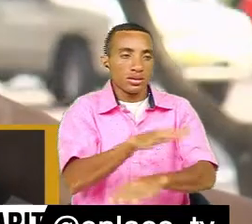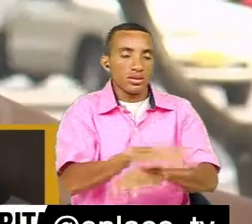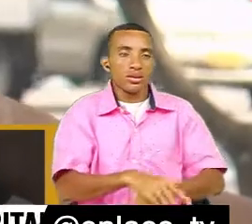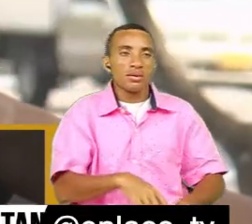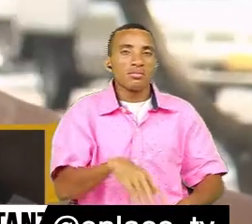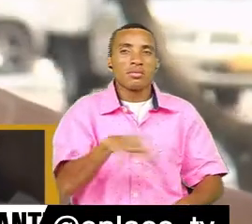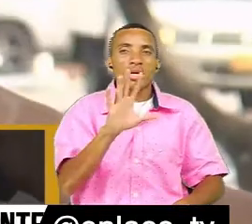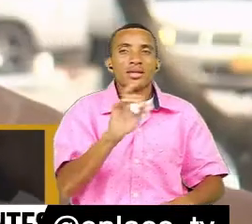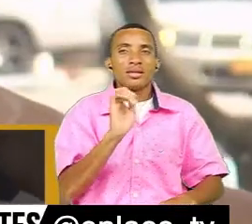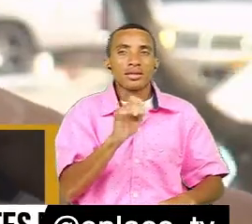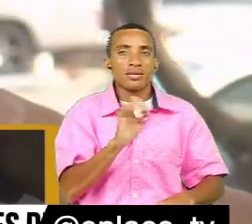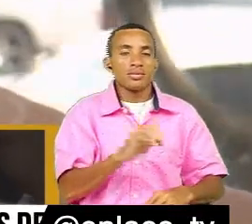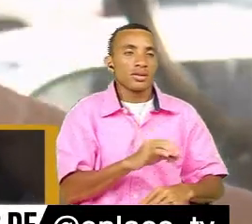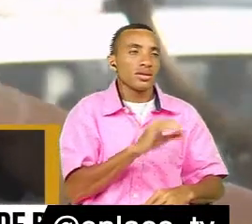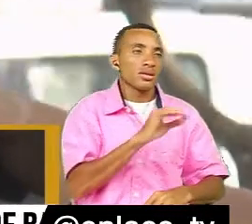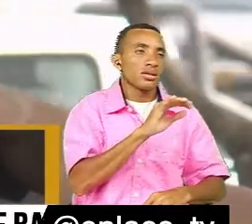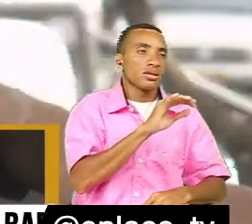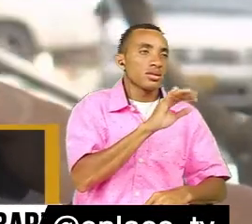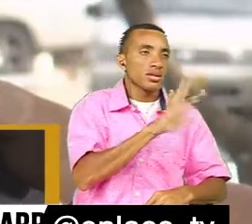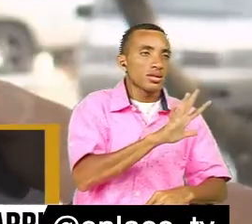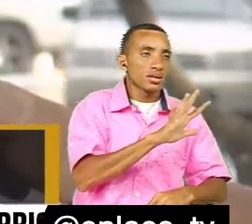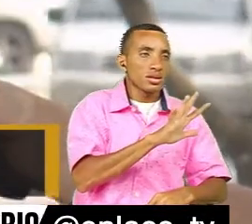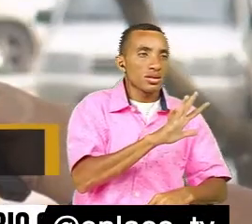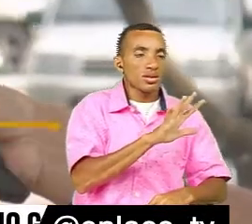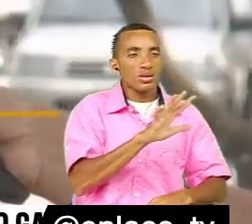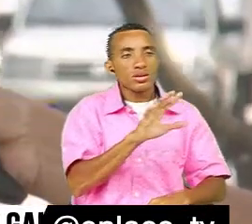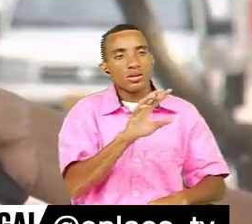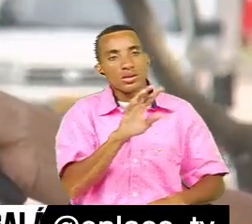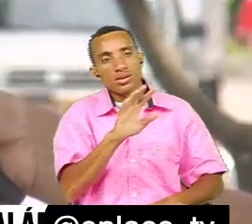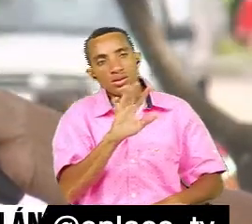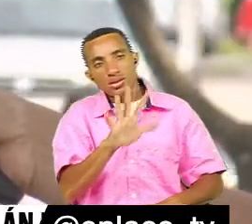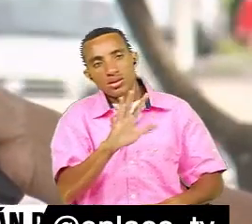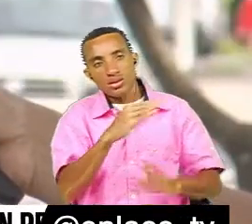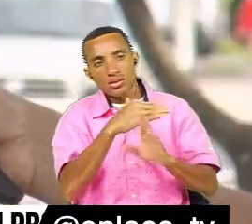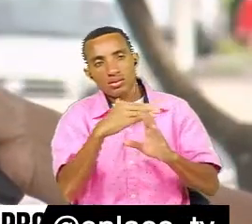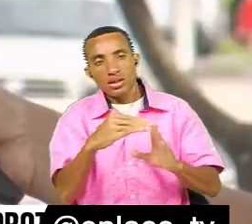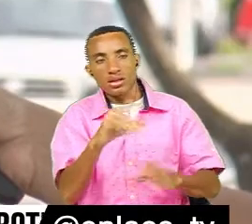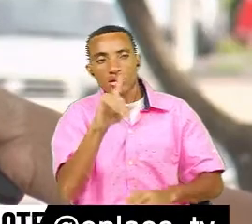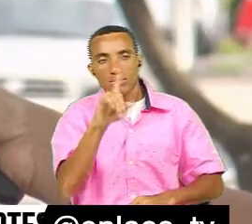siempre se abre 5, 5 y media, 6 de la tarde, se cierra en punto.